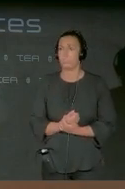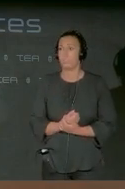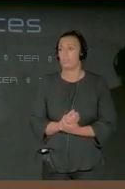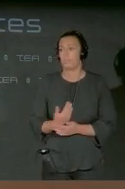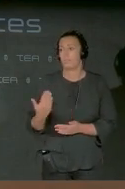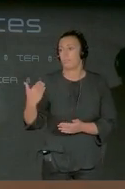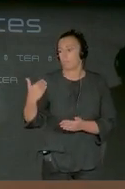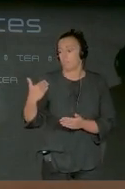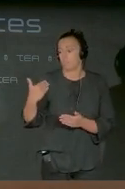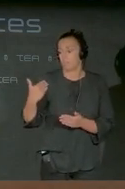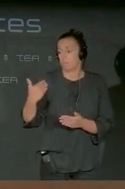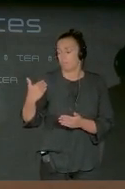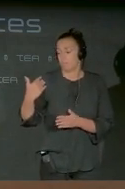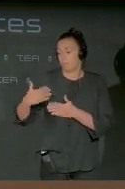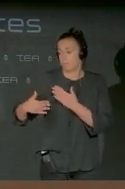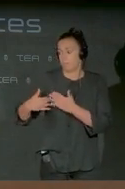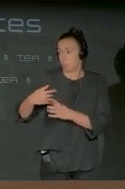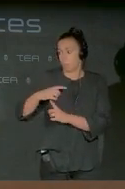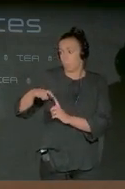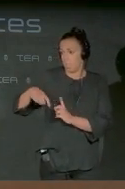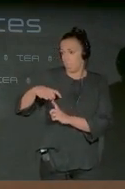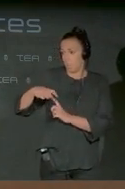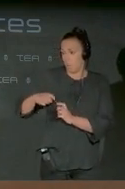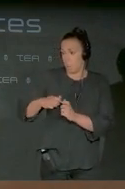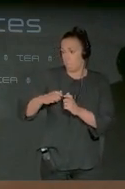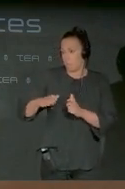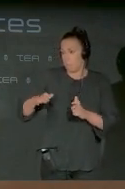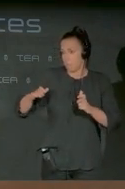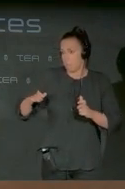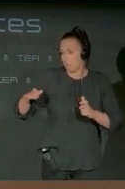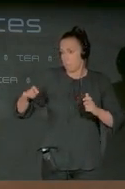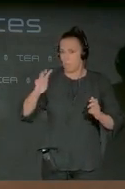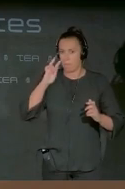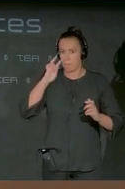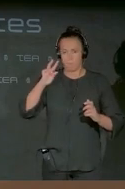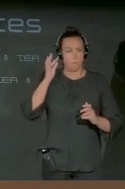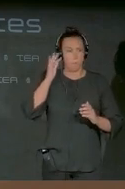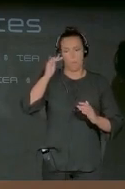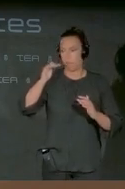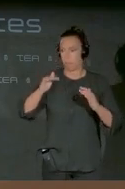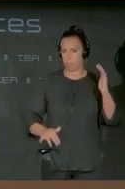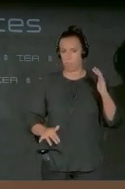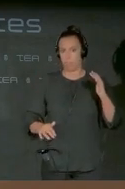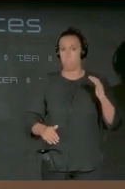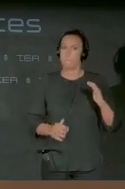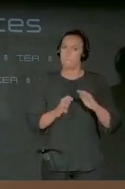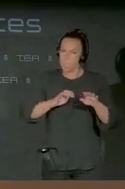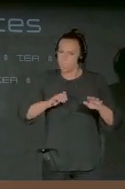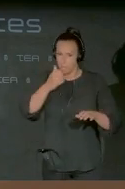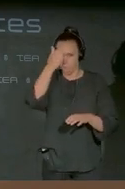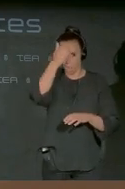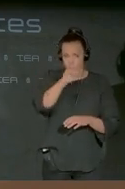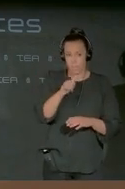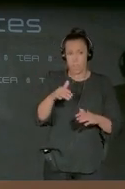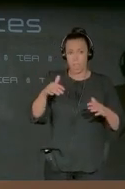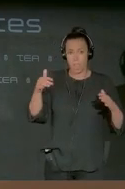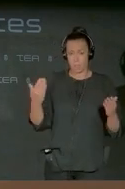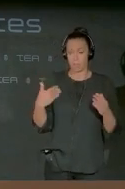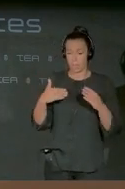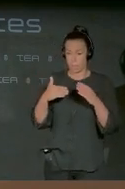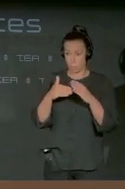años, las mujeres están infrarrepresentadas en este sector, ampliamente dominado por los hombres. A pesar de ser casi la mitad de los usuarios